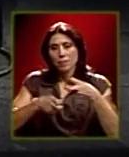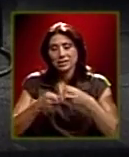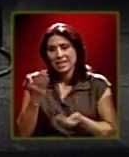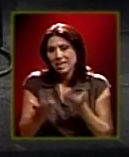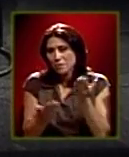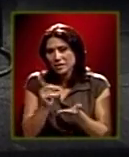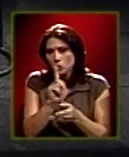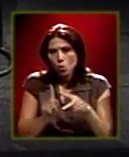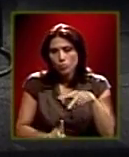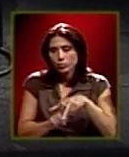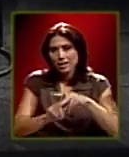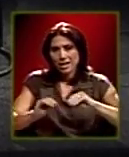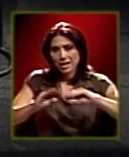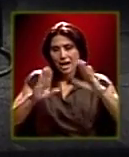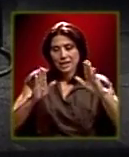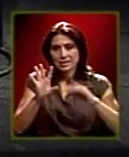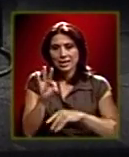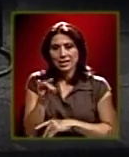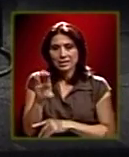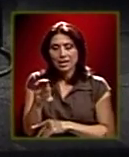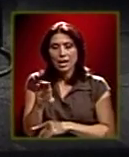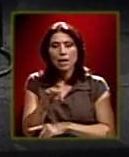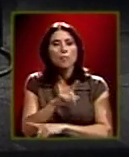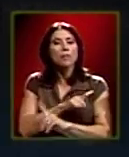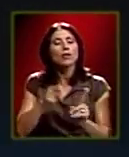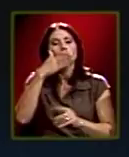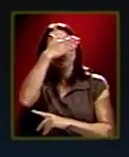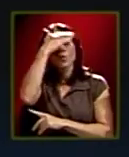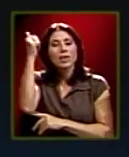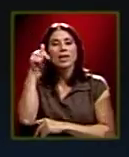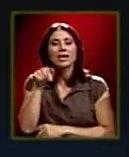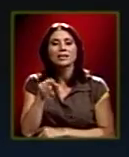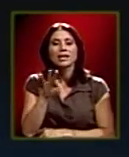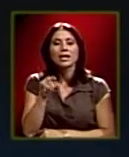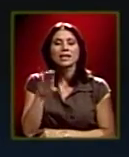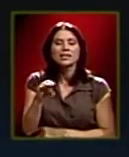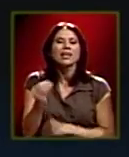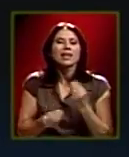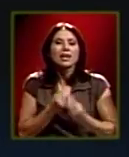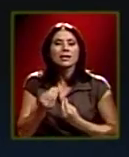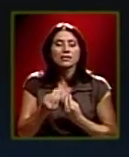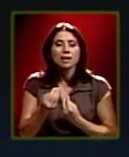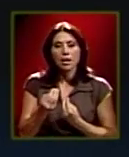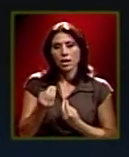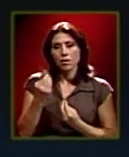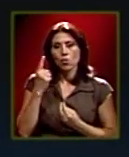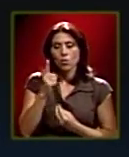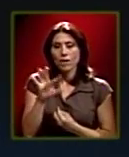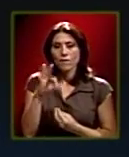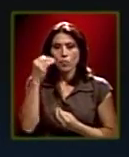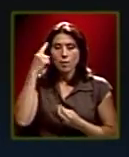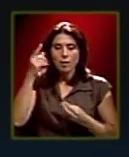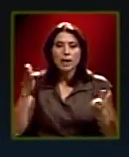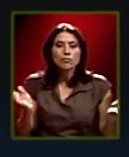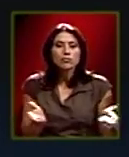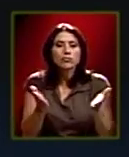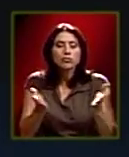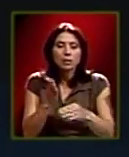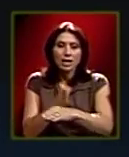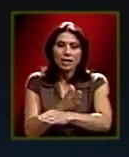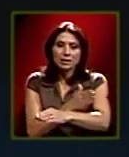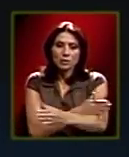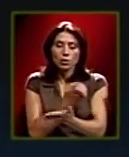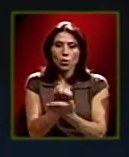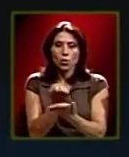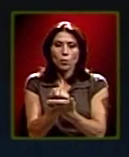y olvidarse que en realidad de esto se trata, de un instrumento para generar mayor crecimiento económico, y que nos toca